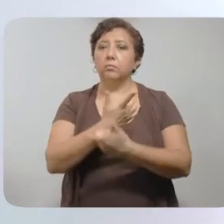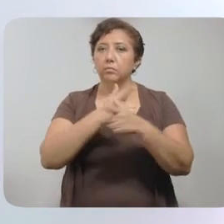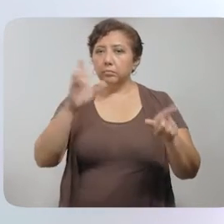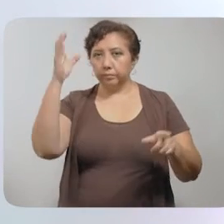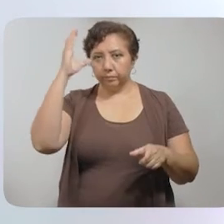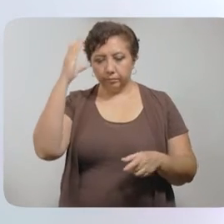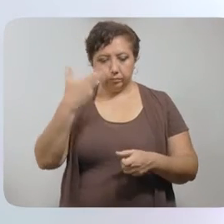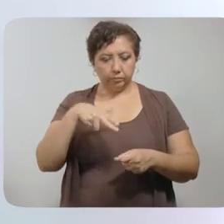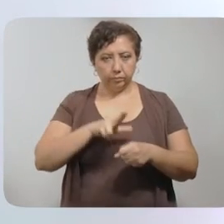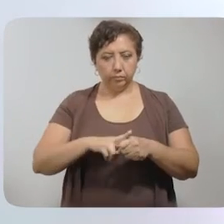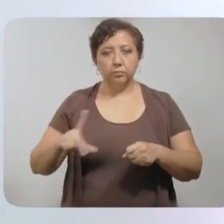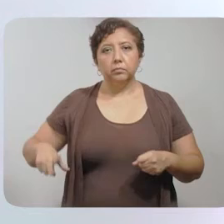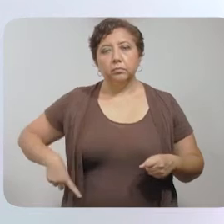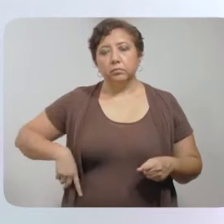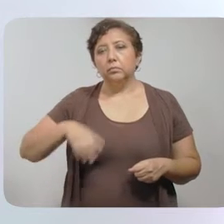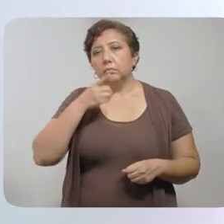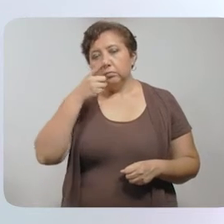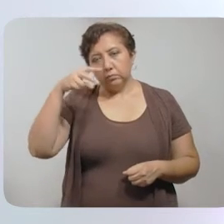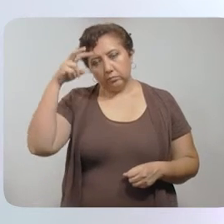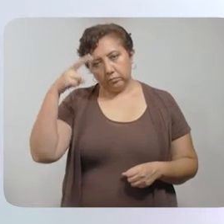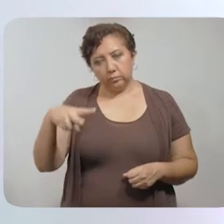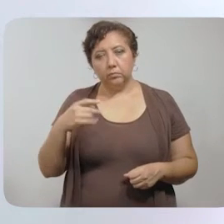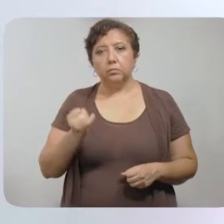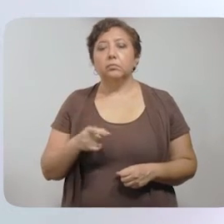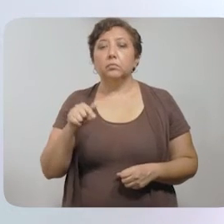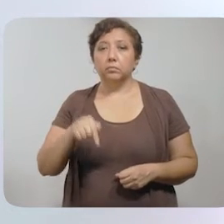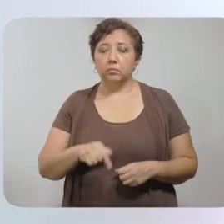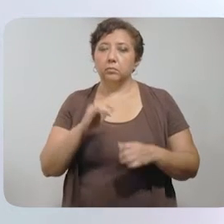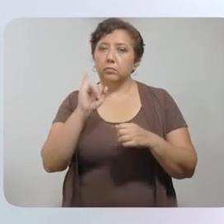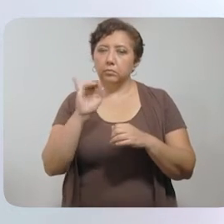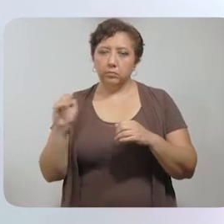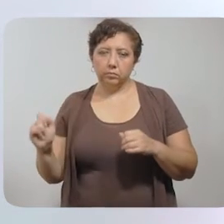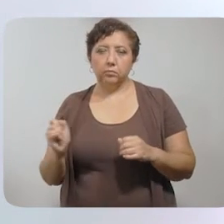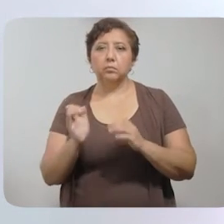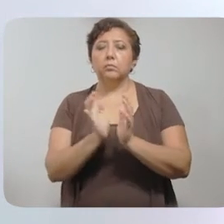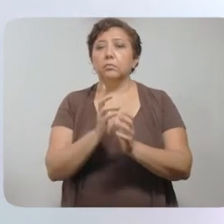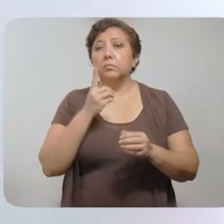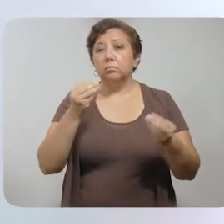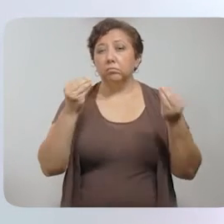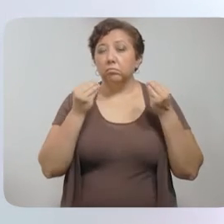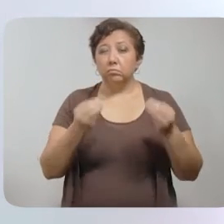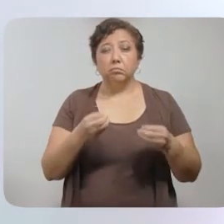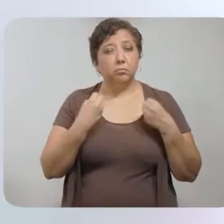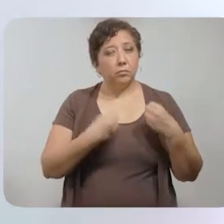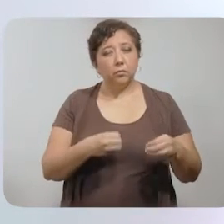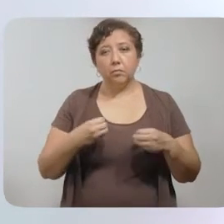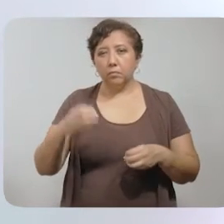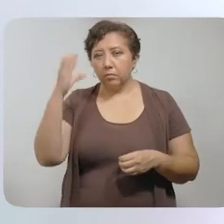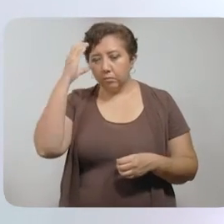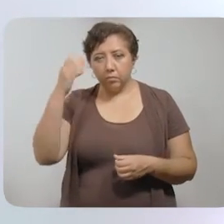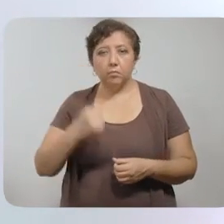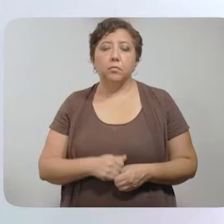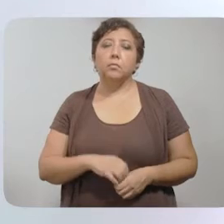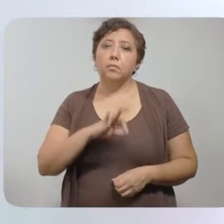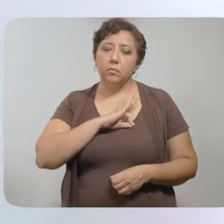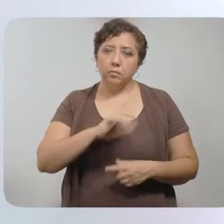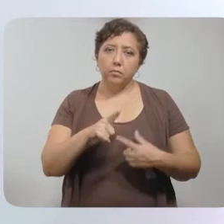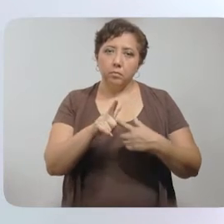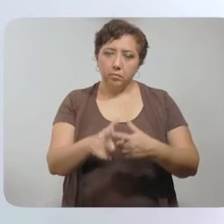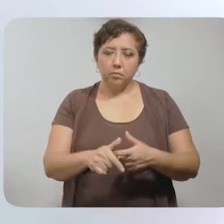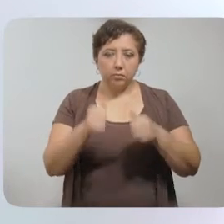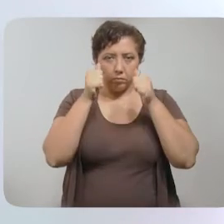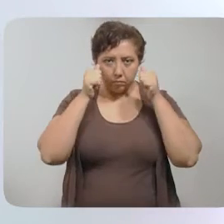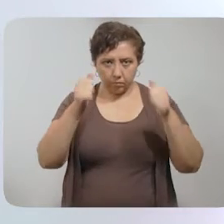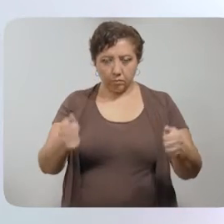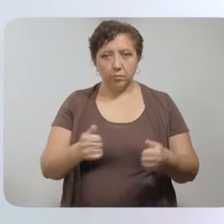en los hospitales del gobierno federal y del gobierno estatal, que hoy se encuentran con una alta ocupación y así puedan seguir atendiendo a gente que acuda